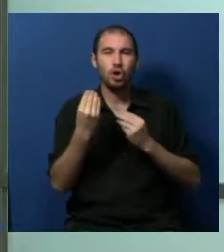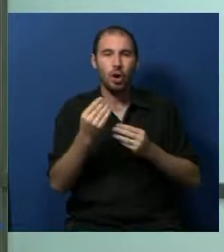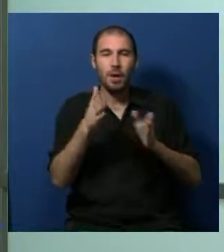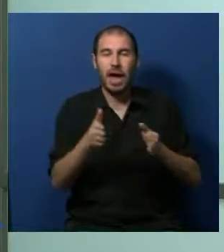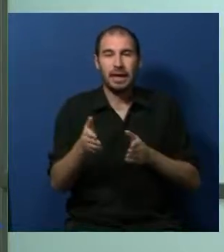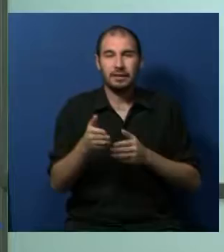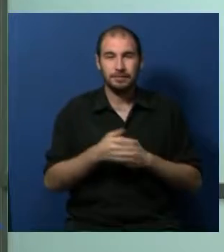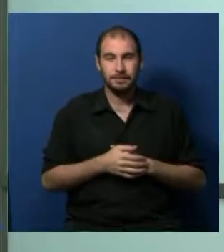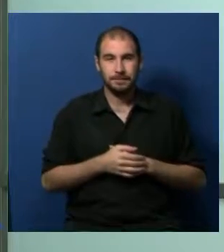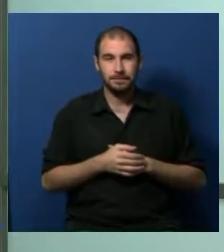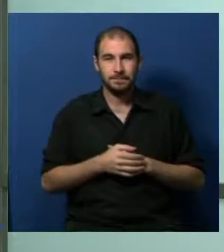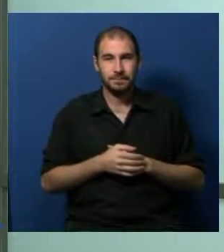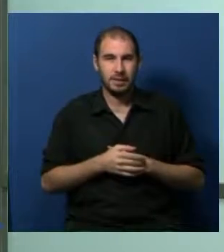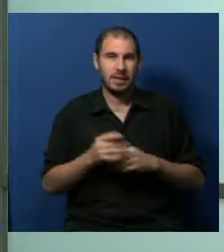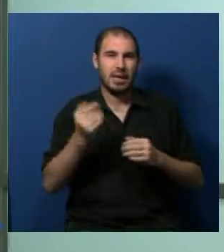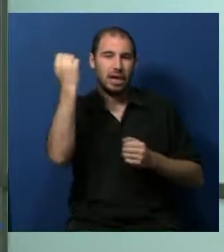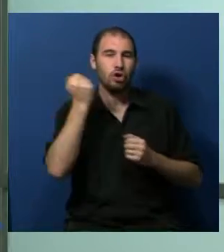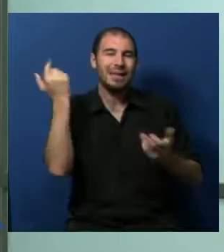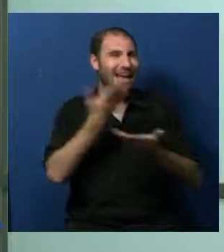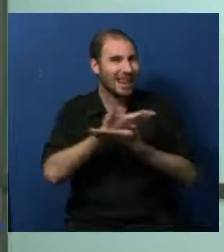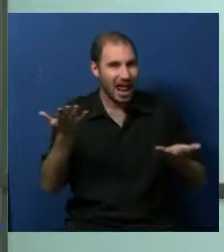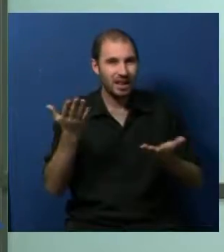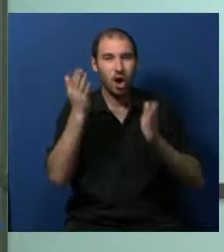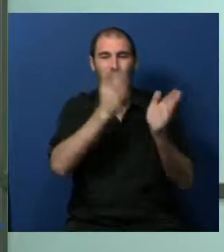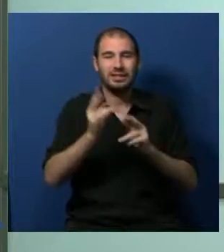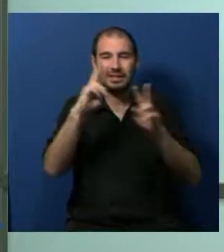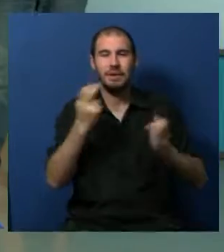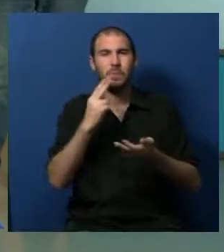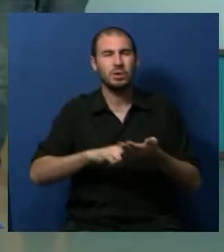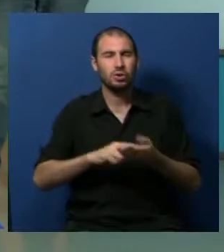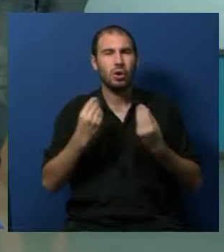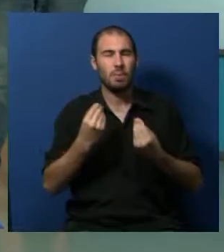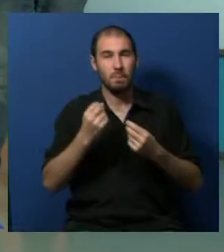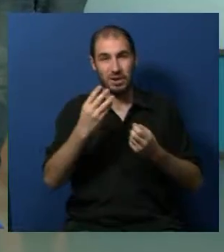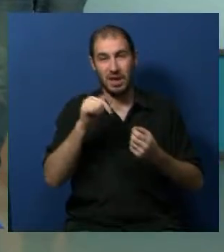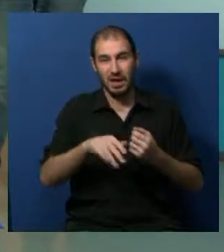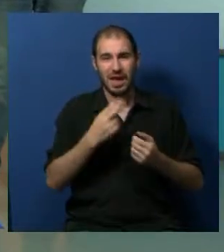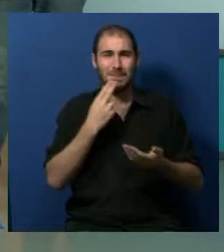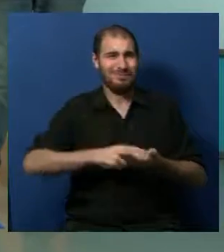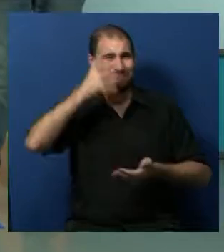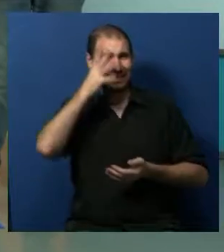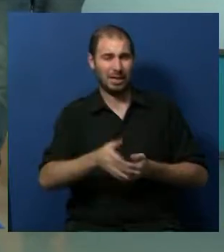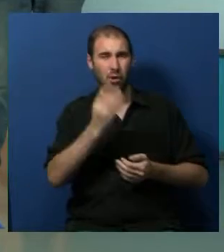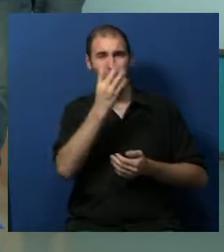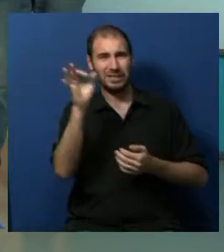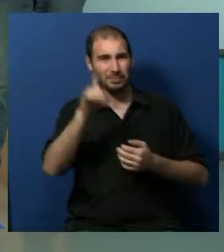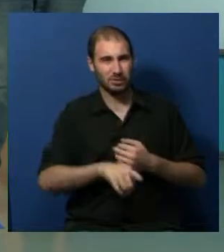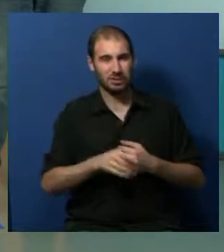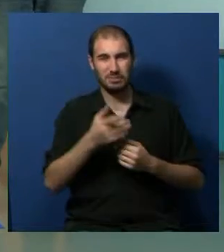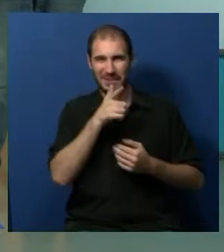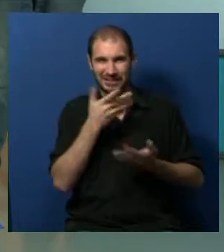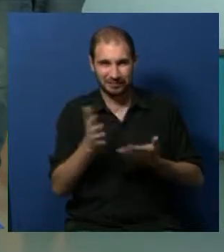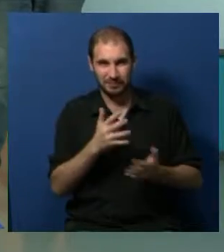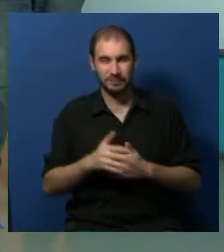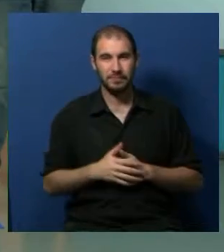ordenar a la macroeconomía, ordenar el tema de los impuestos? ¿Por qué? Porque tenemos una presión tributaria creo que más del 40%, si no me